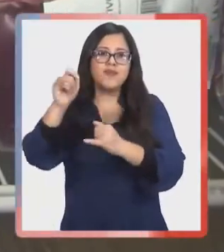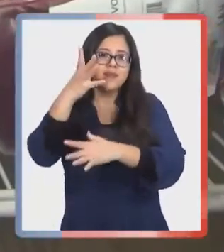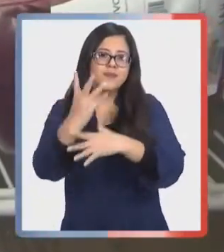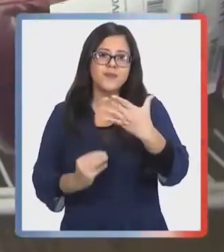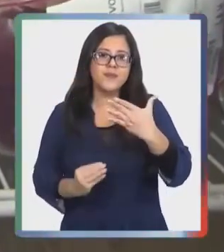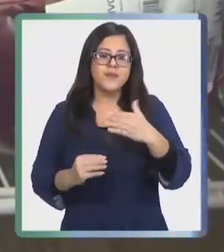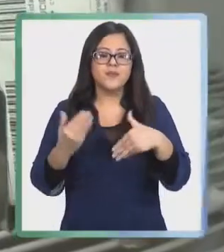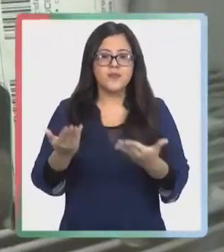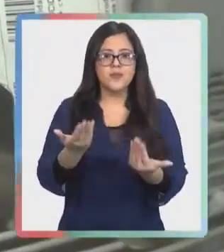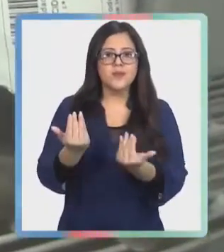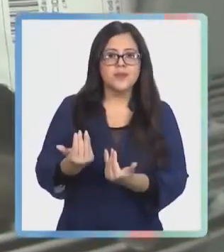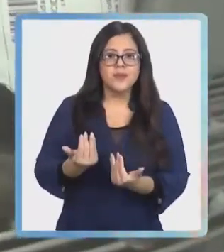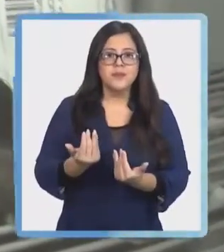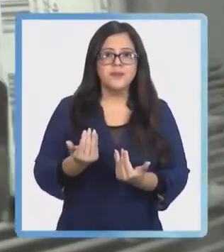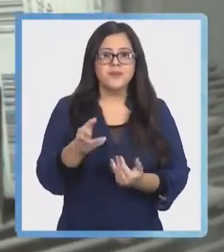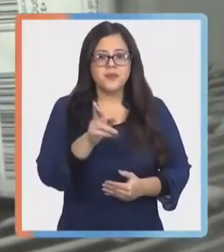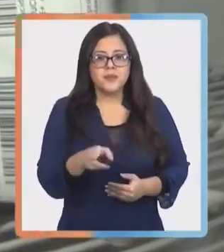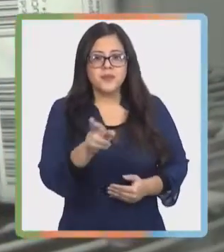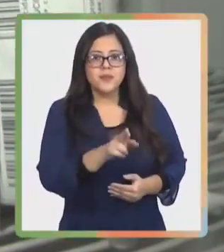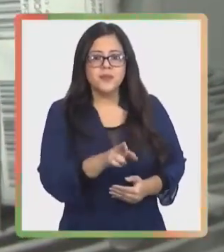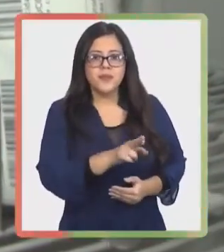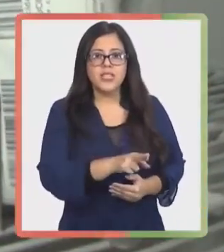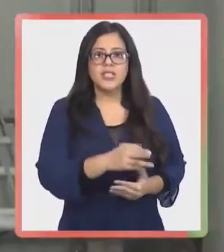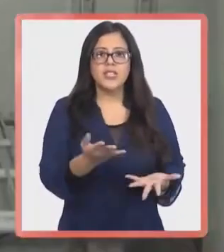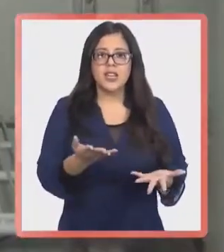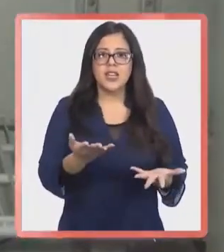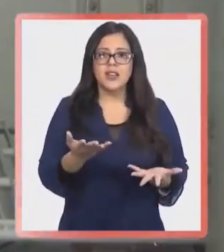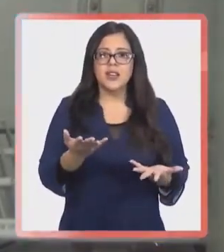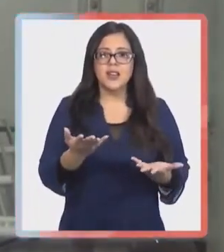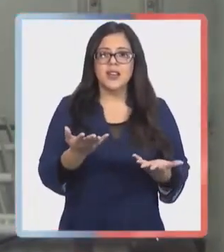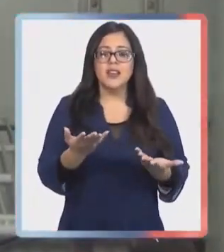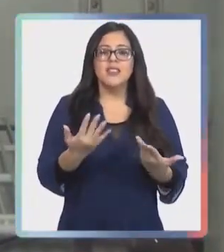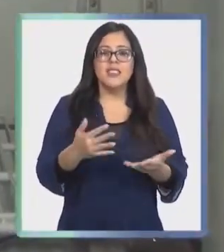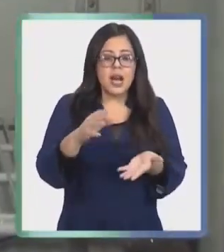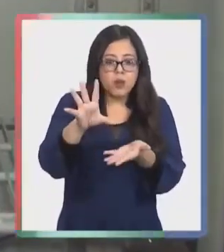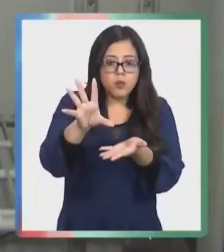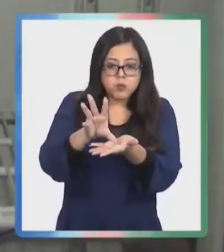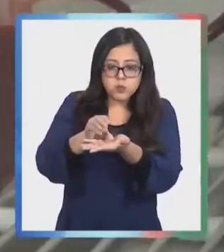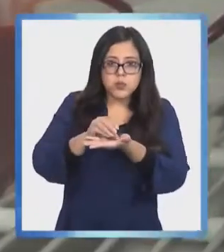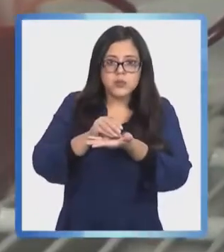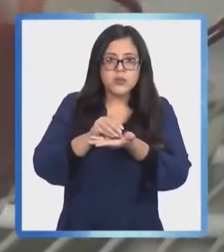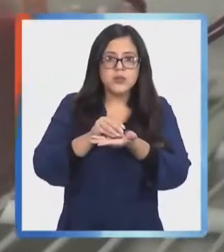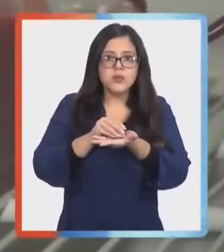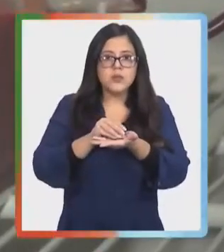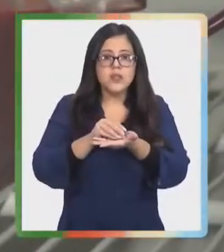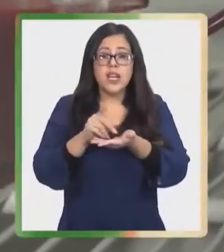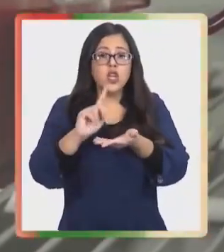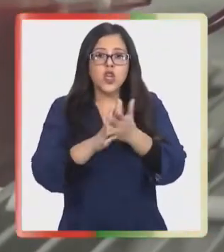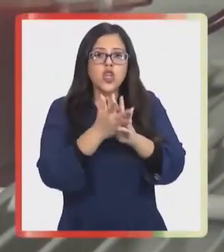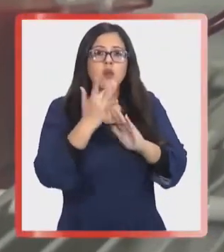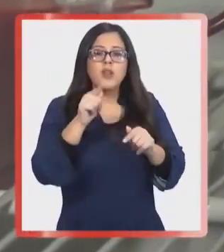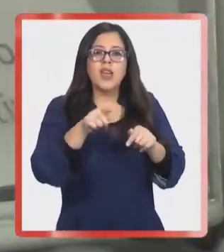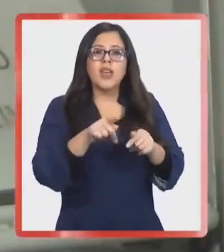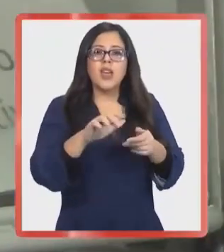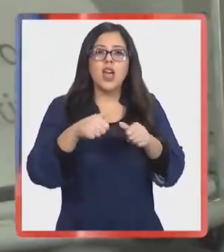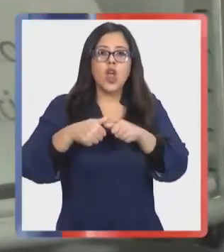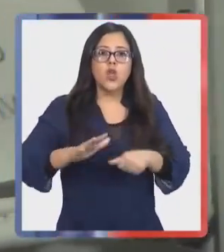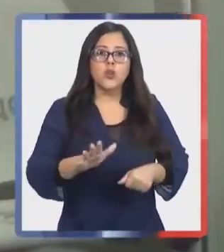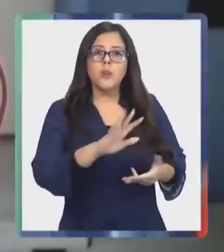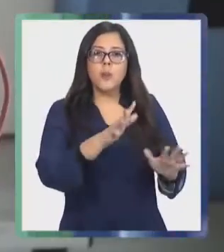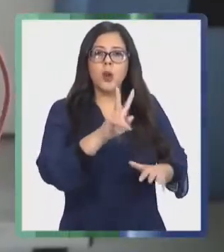vencimiento. Por lo tanto, necesitamos con frecuencia colectar y no todo de una vez porque la sangre